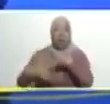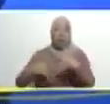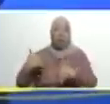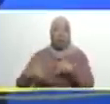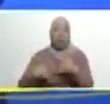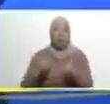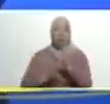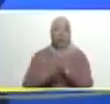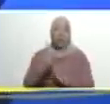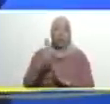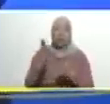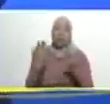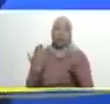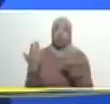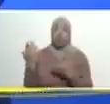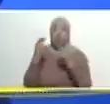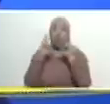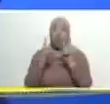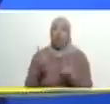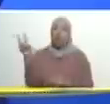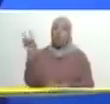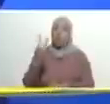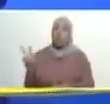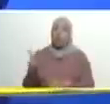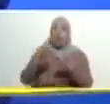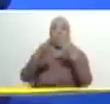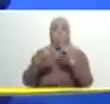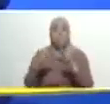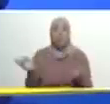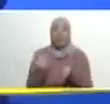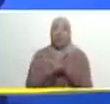Usted ha podido ver un país en paz,